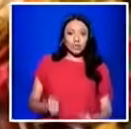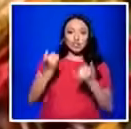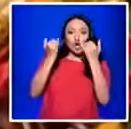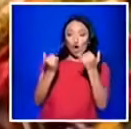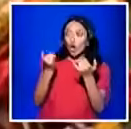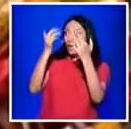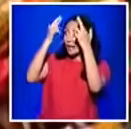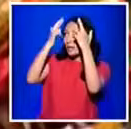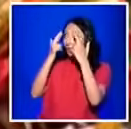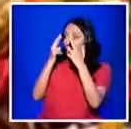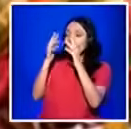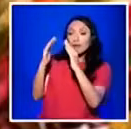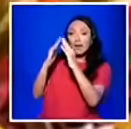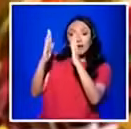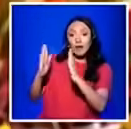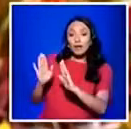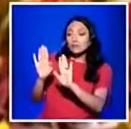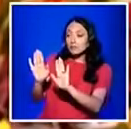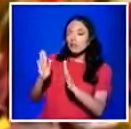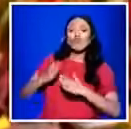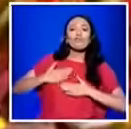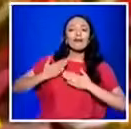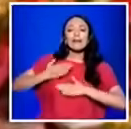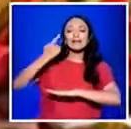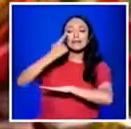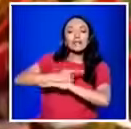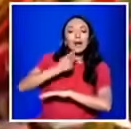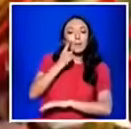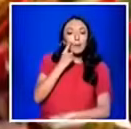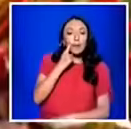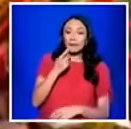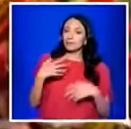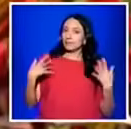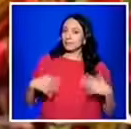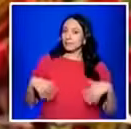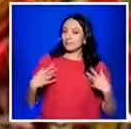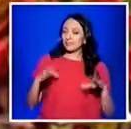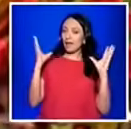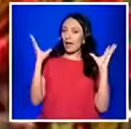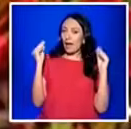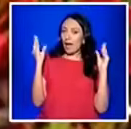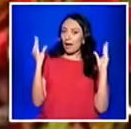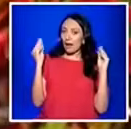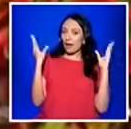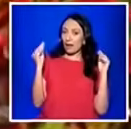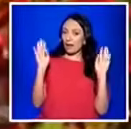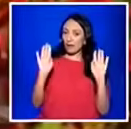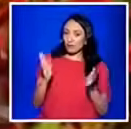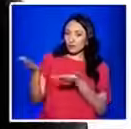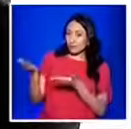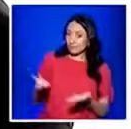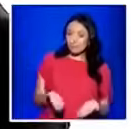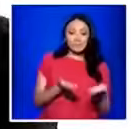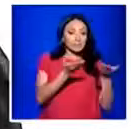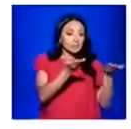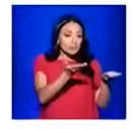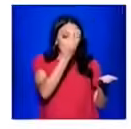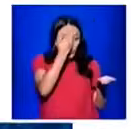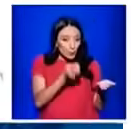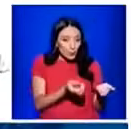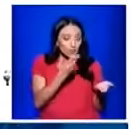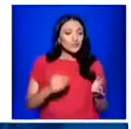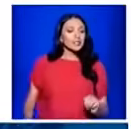del hogar. ¿Y qué tal para decir feliz día, papá, con unos deliciosos cangrejos? Capitán Cangrejo nos recibe, José Esparza, buenos